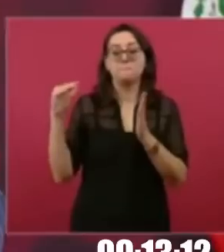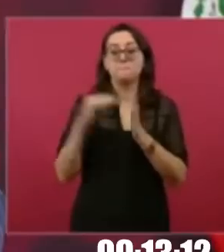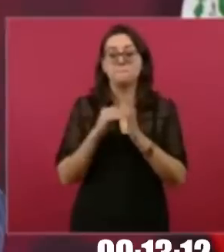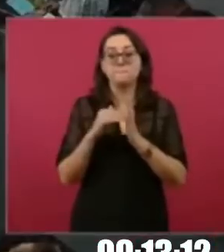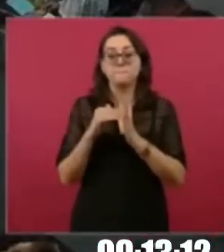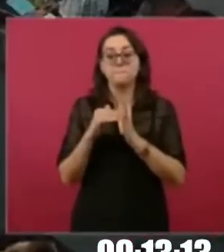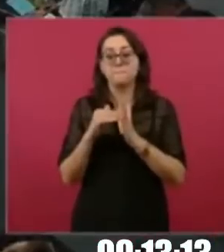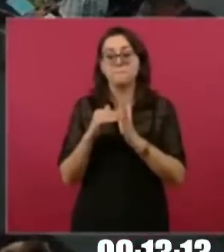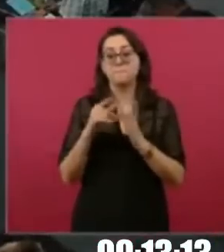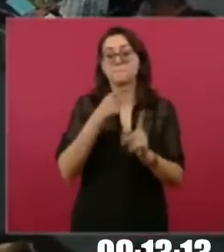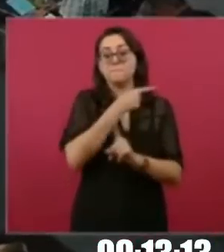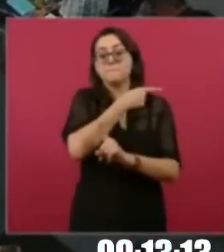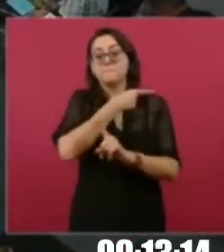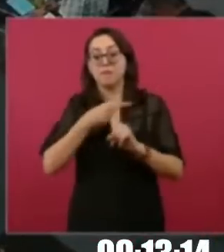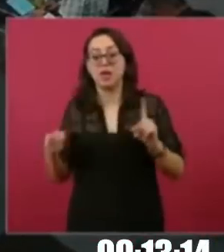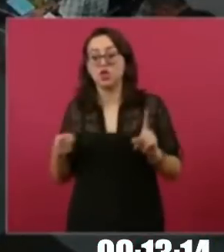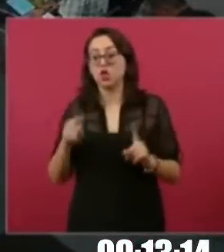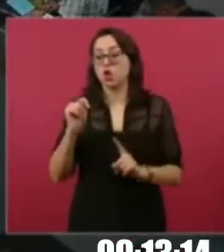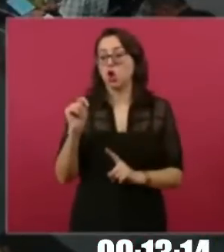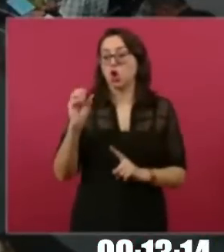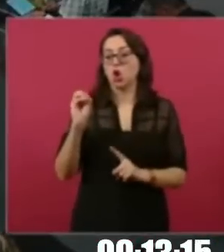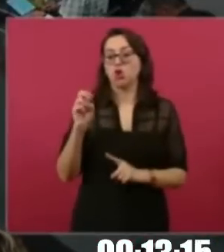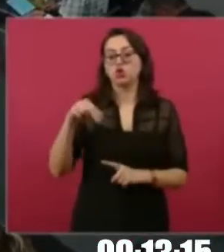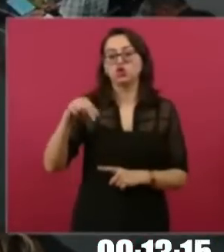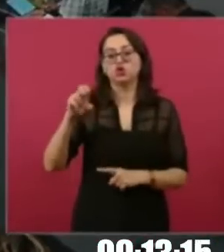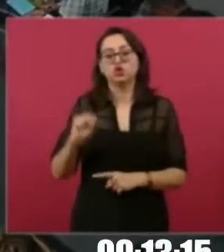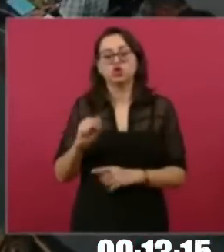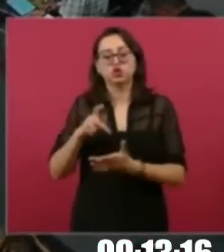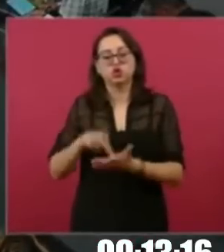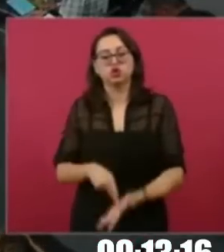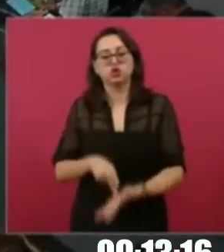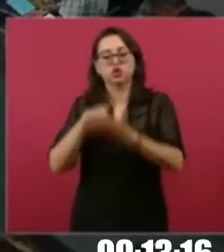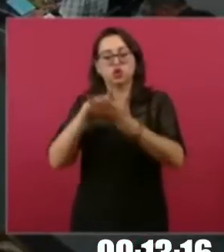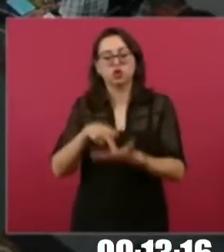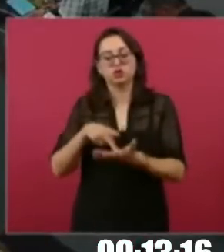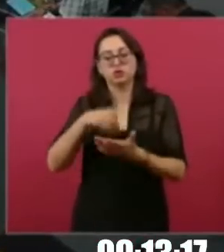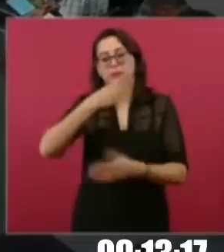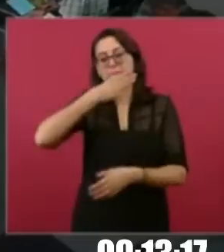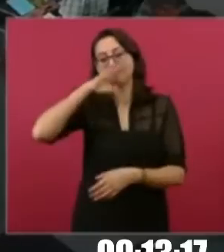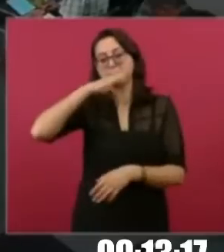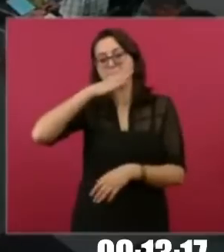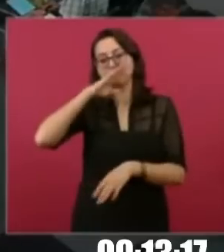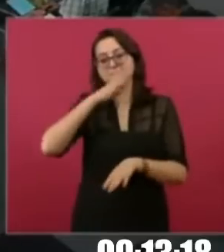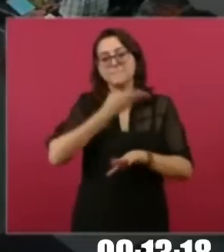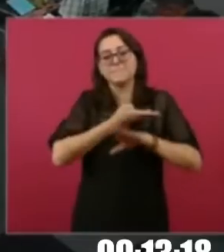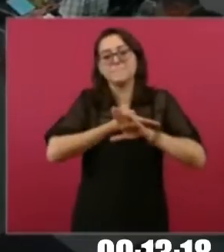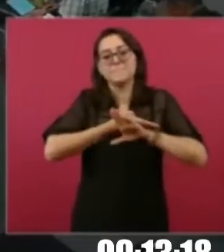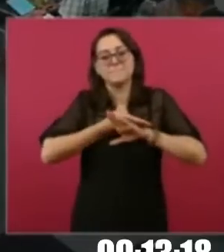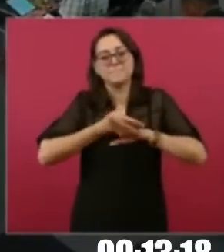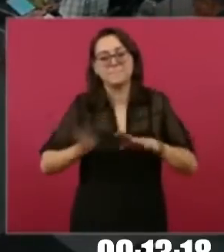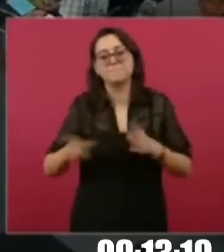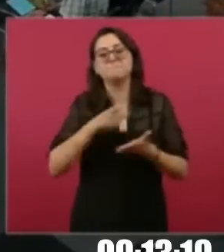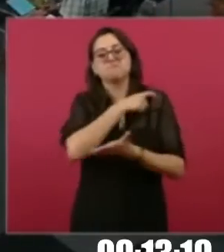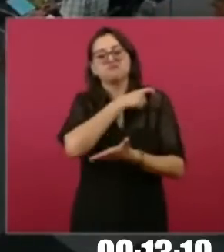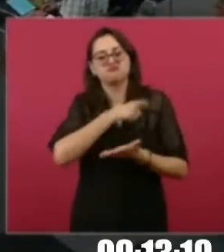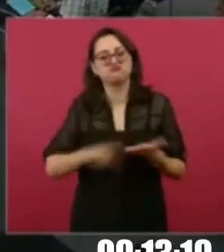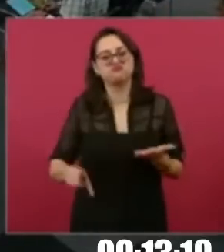medio un millón y medio de toneladas de maíz blanco a